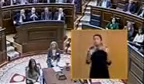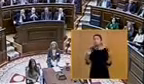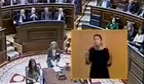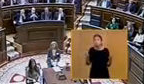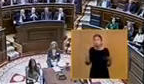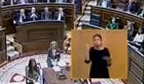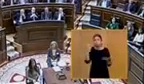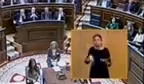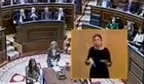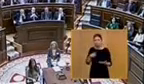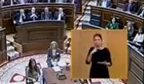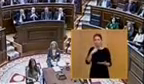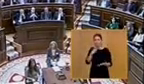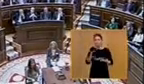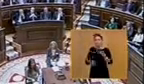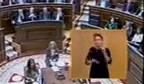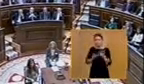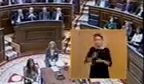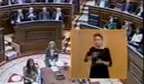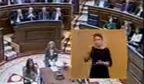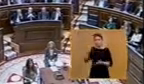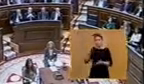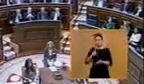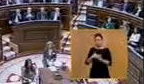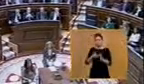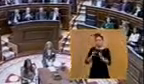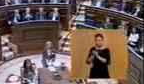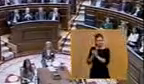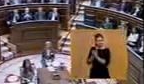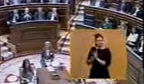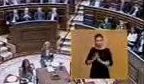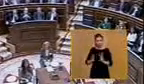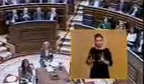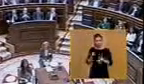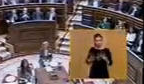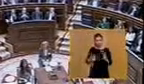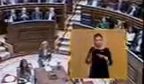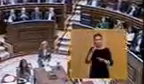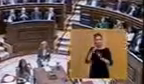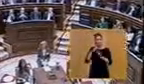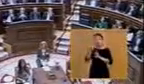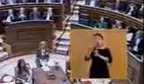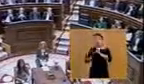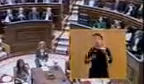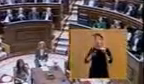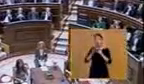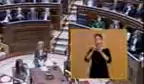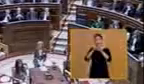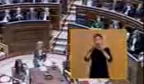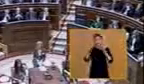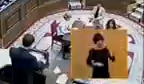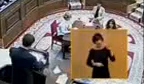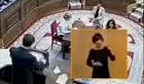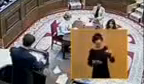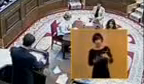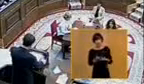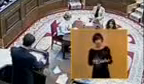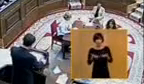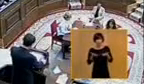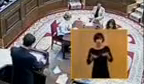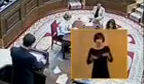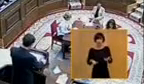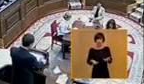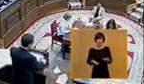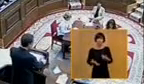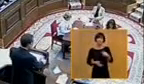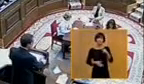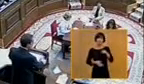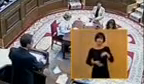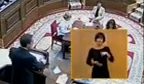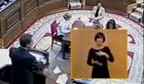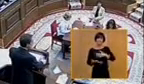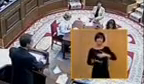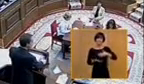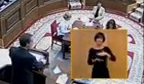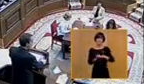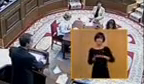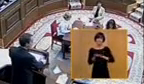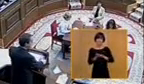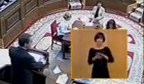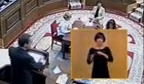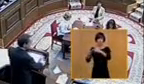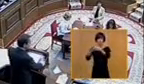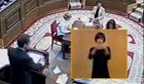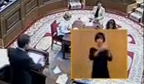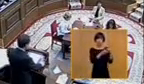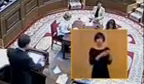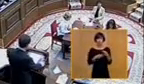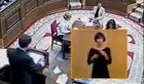Se elimina el cheque bebé, se rebajan los salarios de los miembros del Gobierno en un 15% y se reduce la retribución del personal del sector